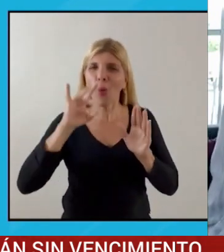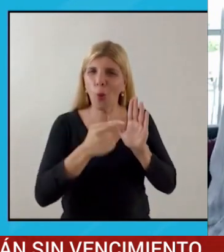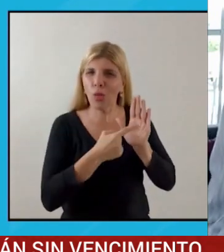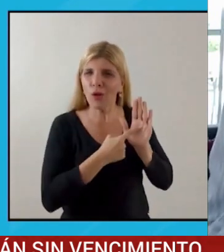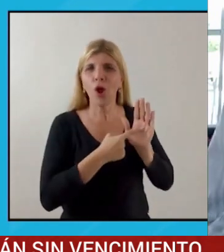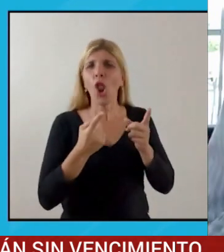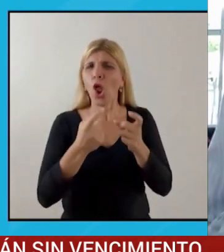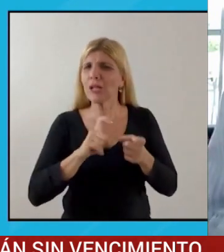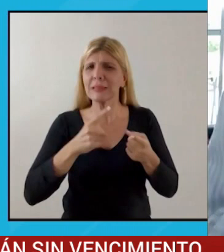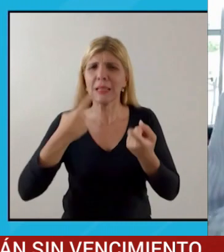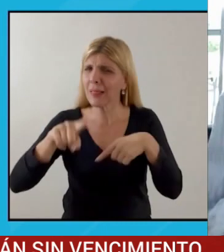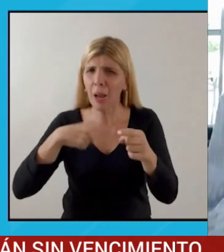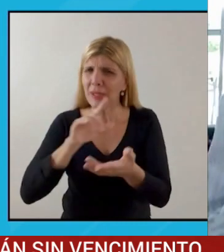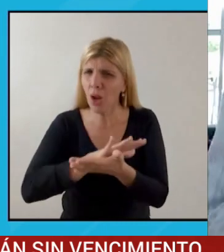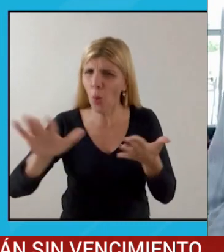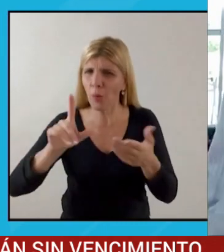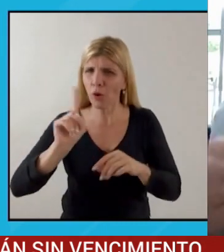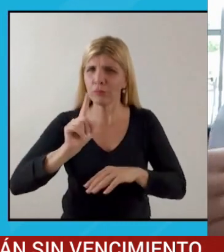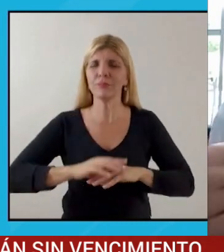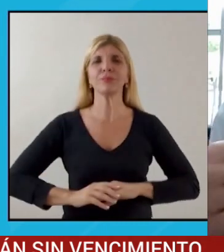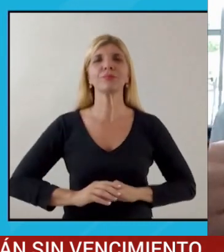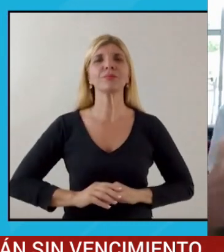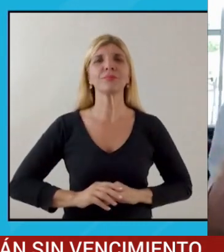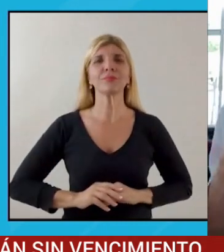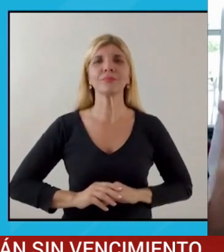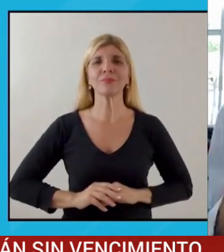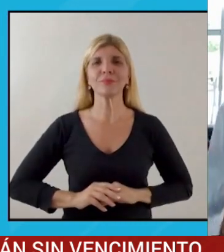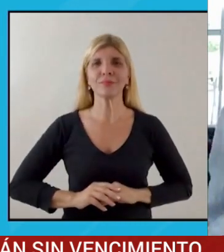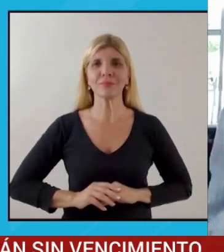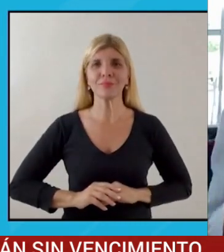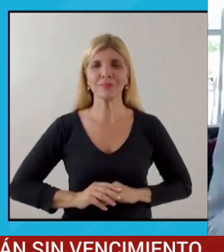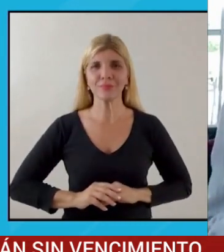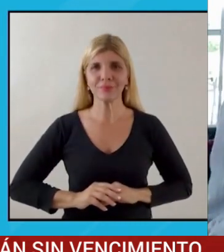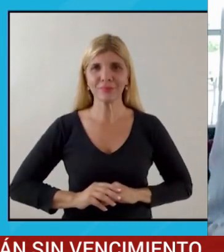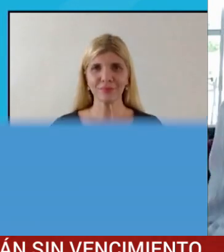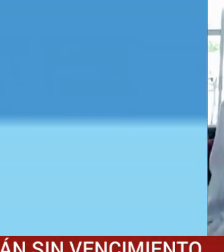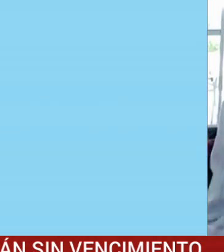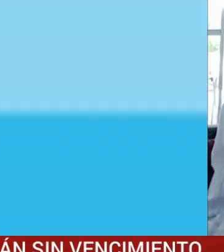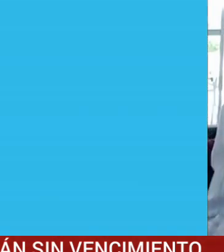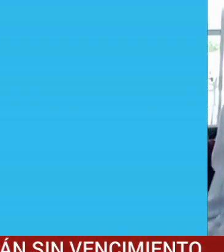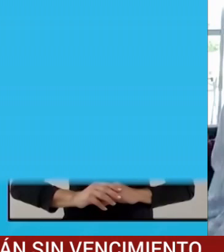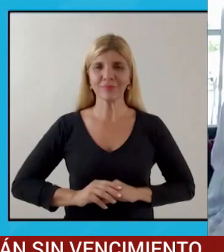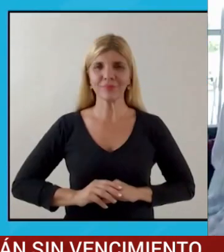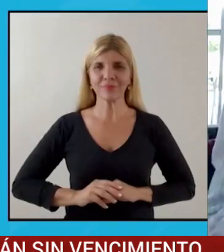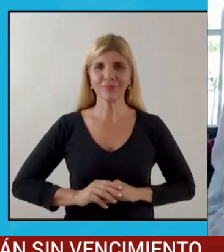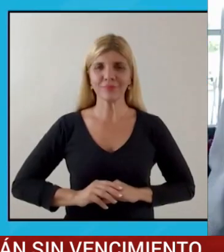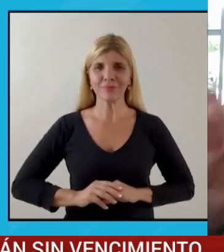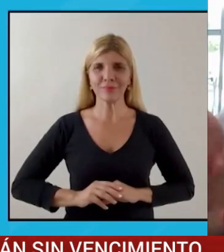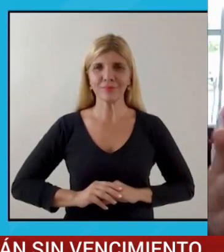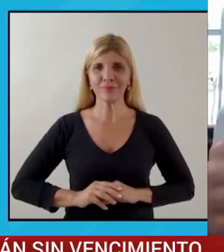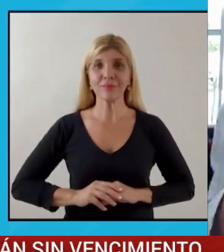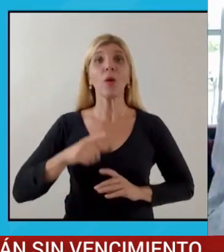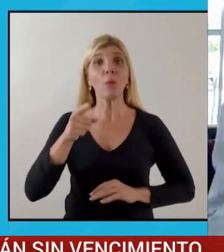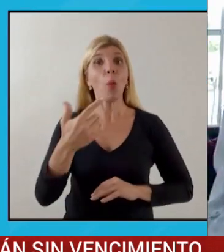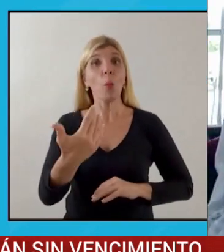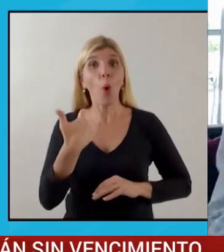el título casi siempre es no se vencen y los papás nos quedamos con eso, las personas con discapacidad nos quedamos con no se vencen, nos olvidamos